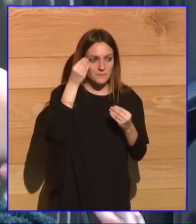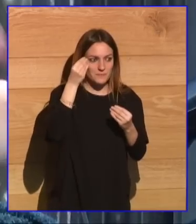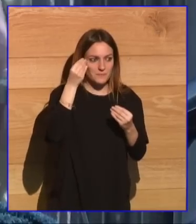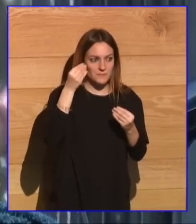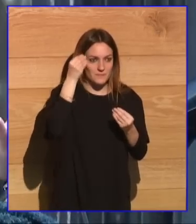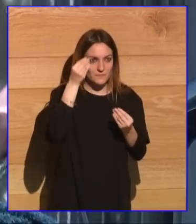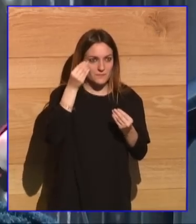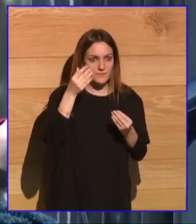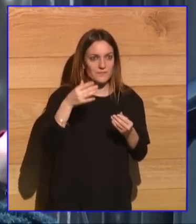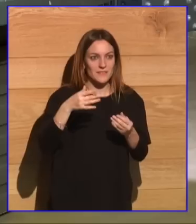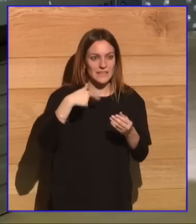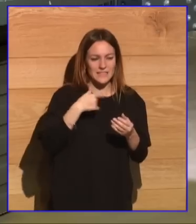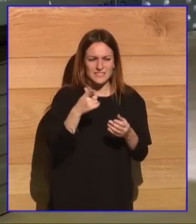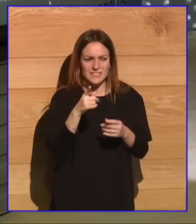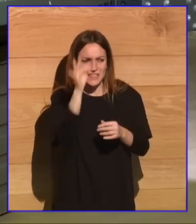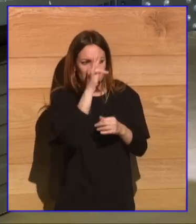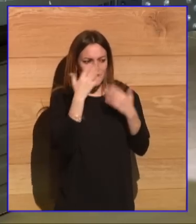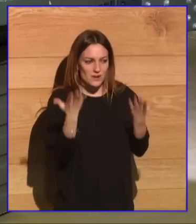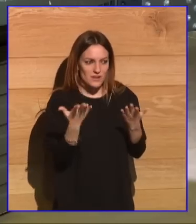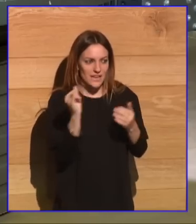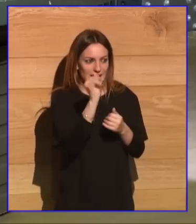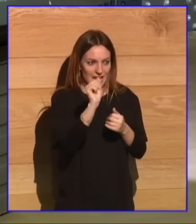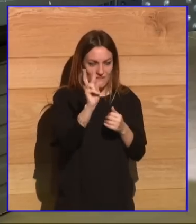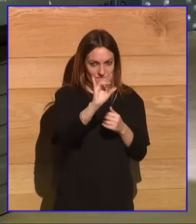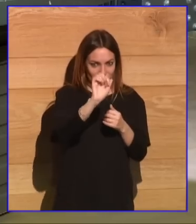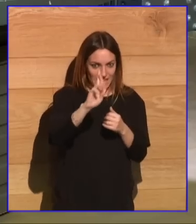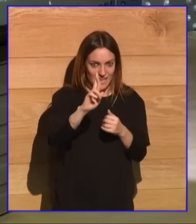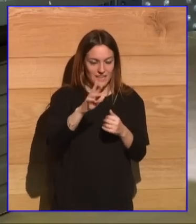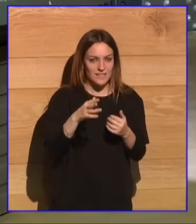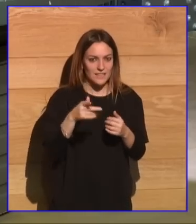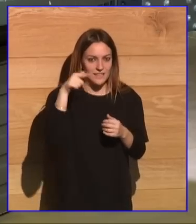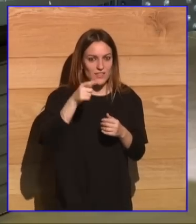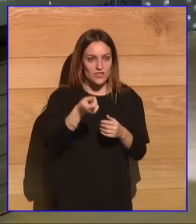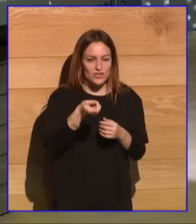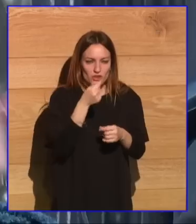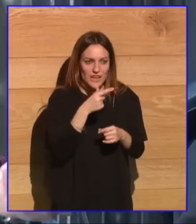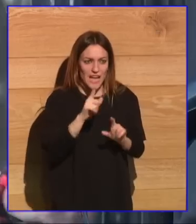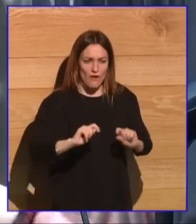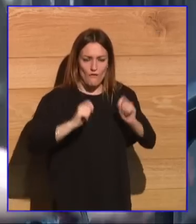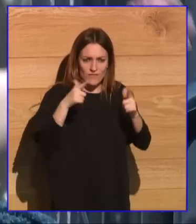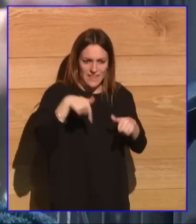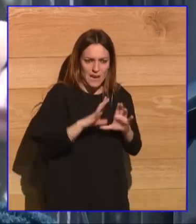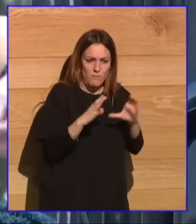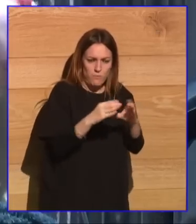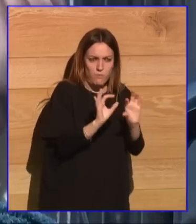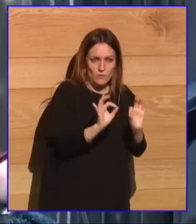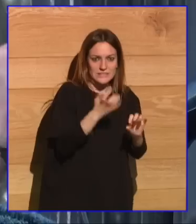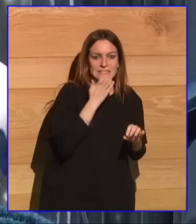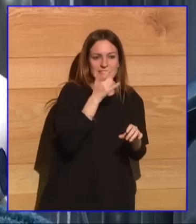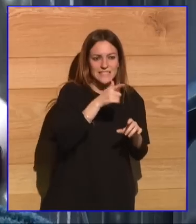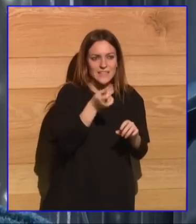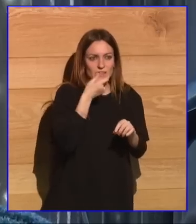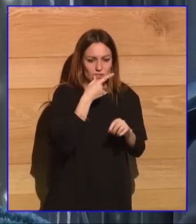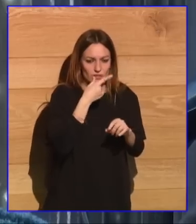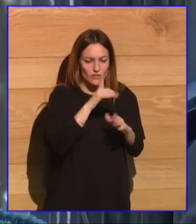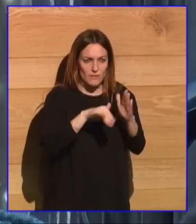entonces, o sea, tu teoría, Javier Cansado, es que hay una droga oficial de la banda y si te sales de la droga... ¿Cómo se